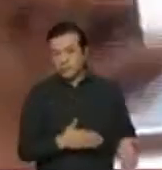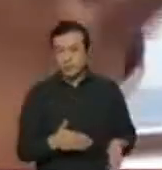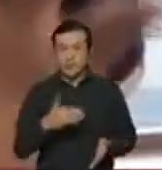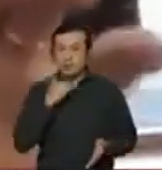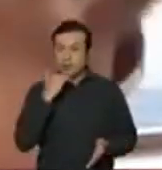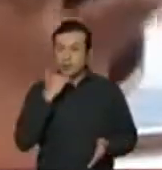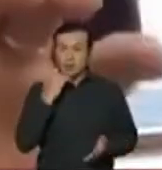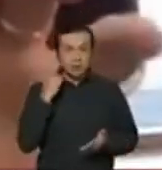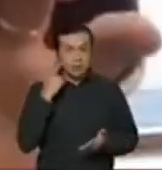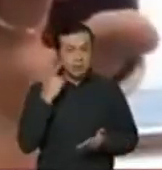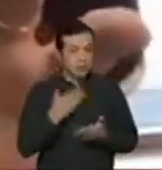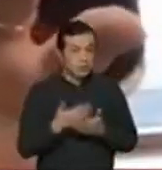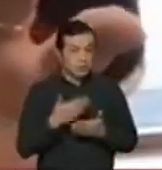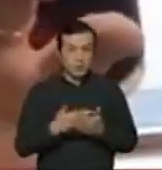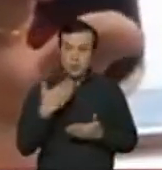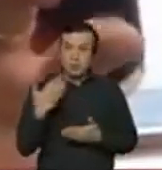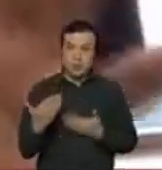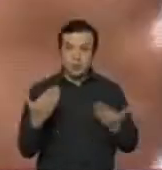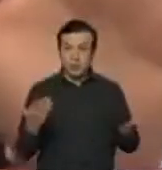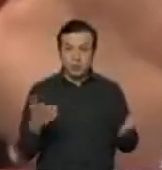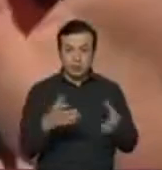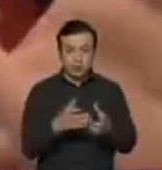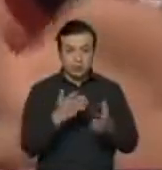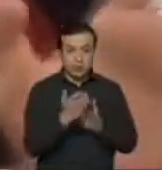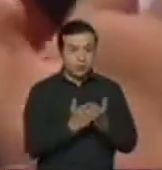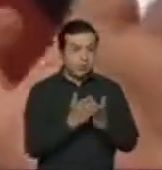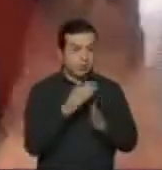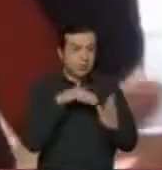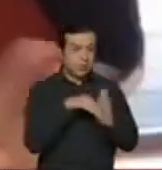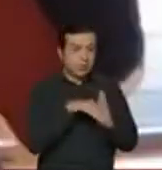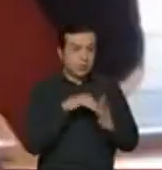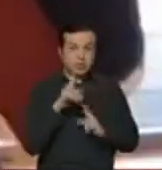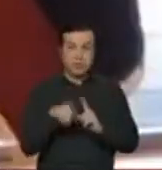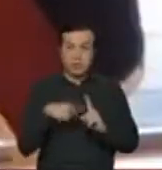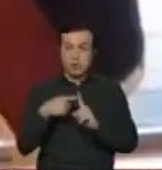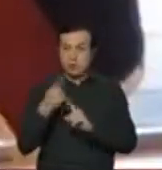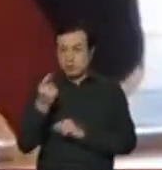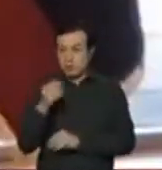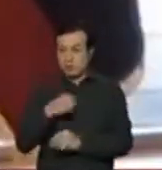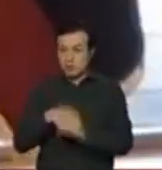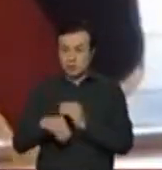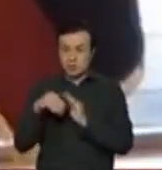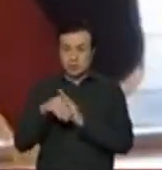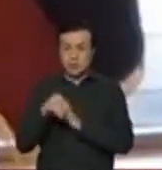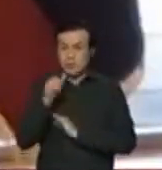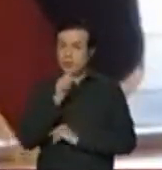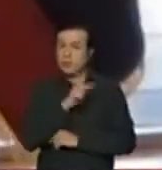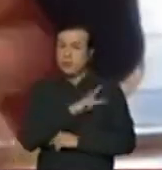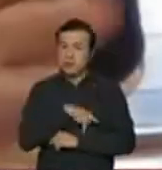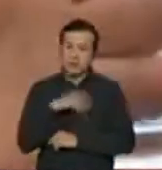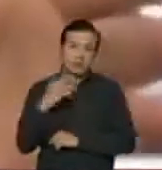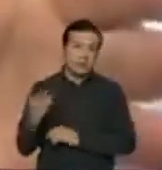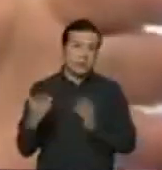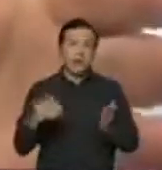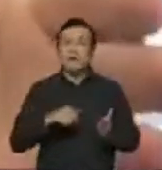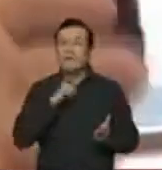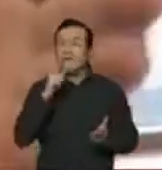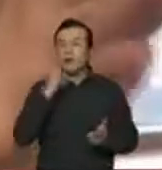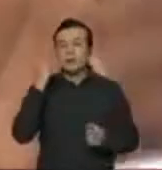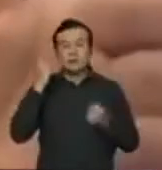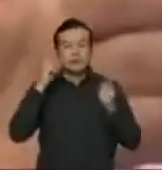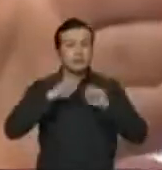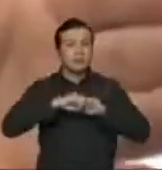estado compitiendo entre los servicios financieros y la inversión en el sector privado. Y nos hemos olvidado que,